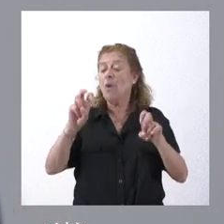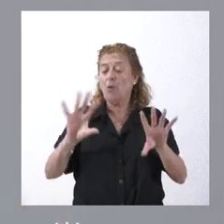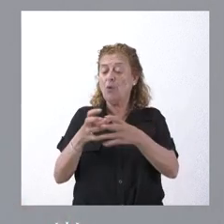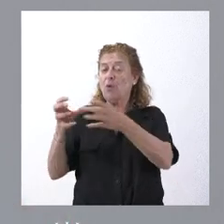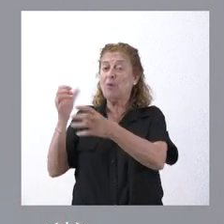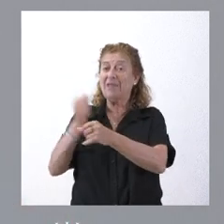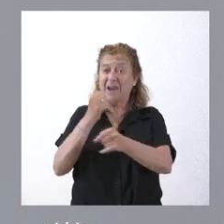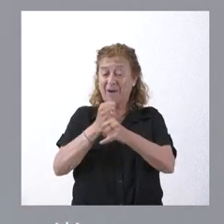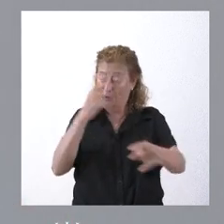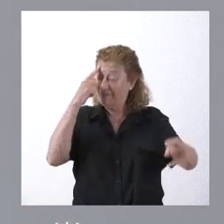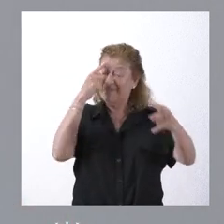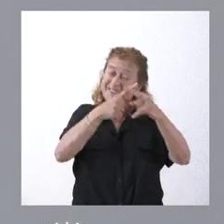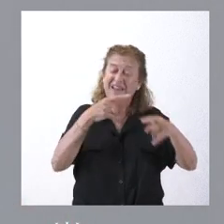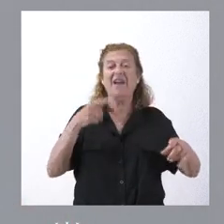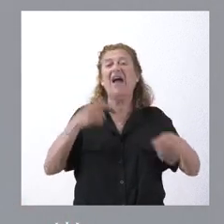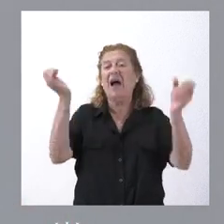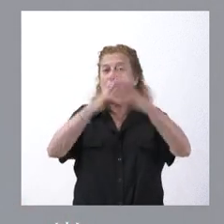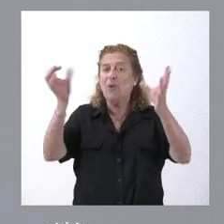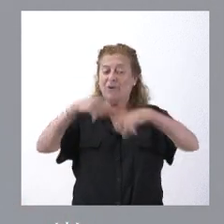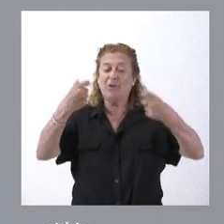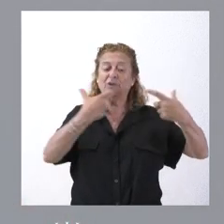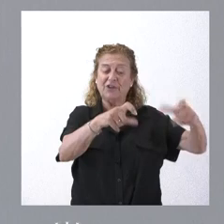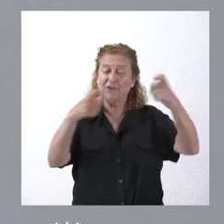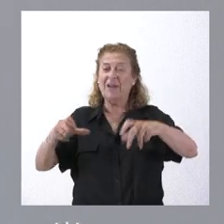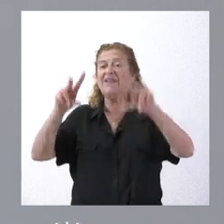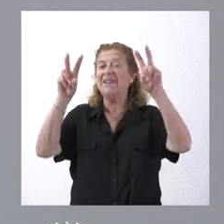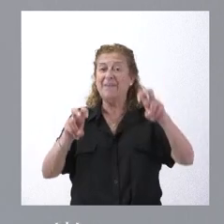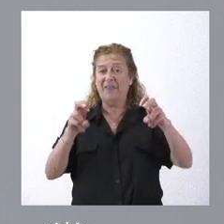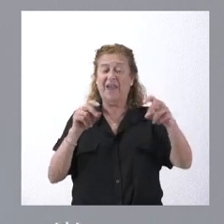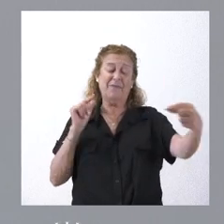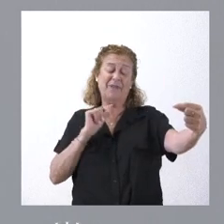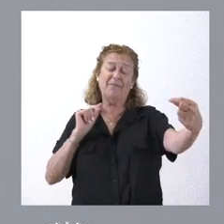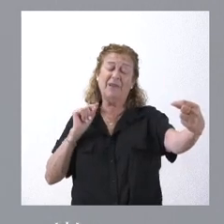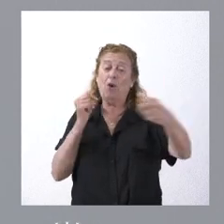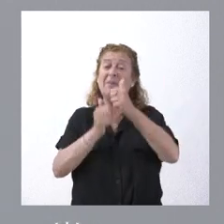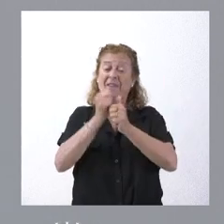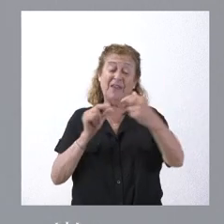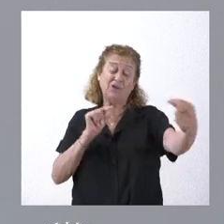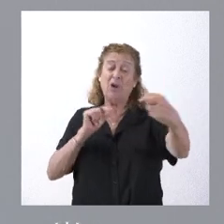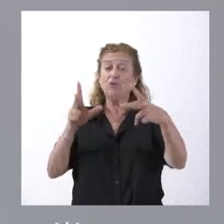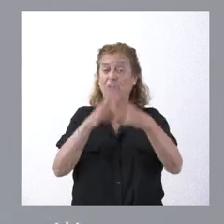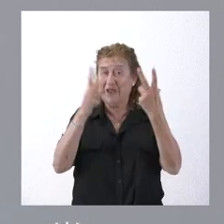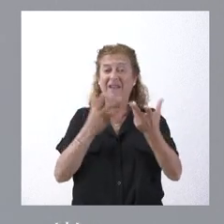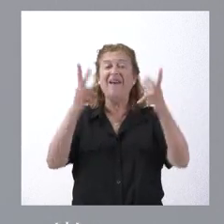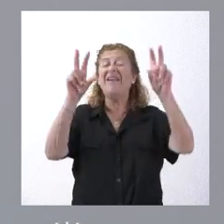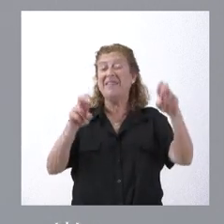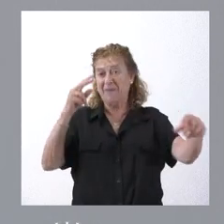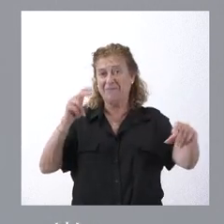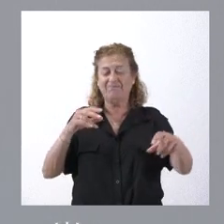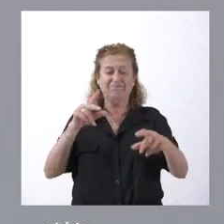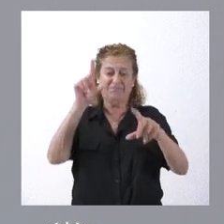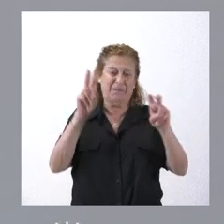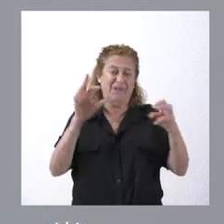intentando llegar a acuerdos sectoriales en materias competencias del diálogo social. Hablamos de materias relativas a aspectos